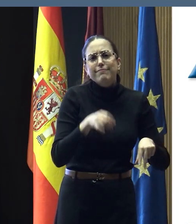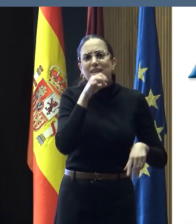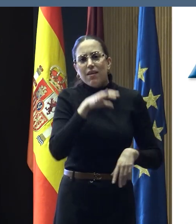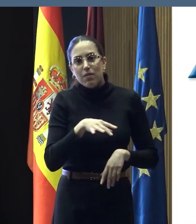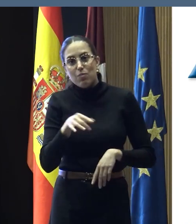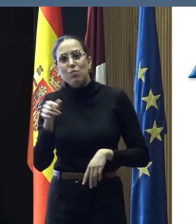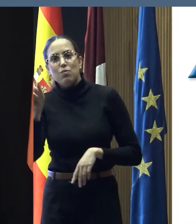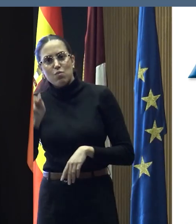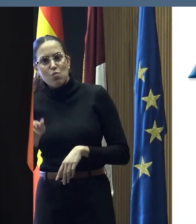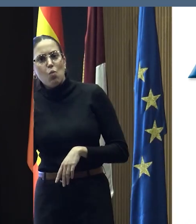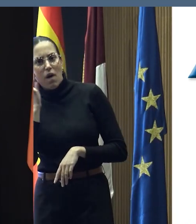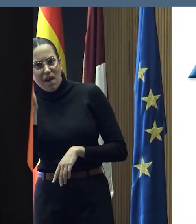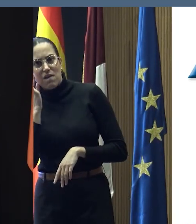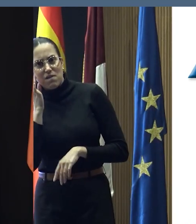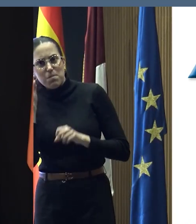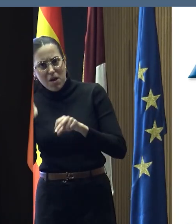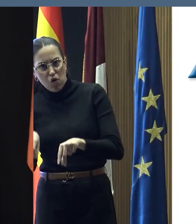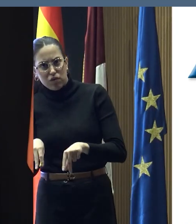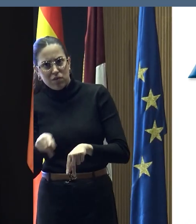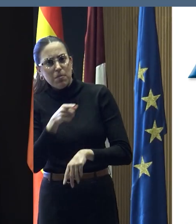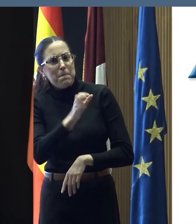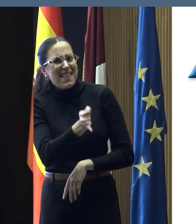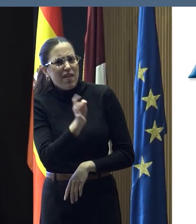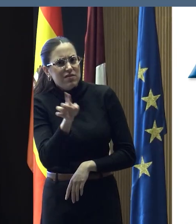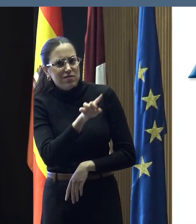hombres. ¿Esto es cierto? Sí.